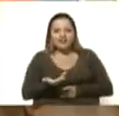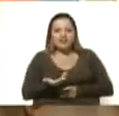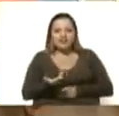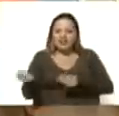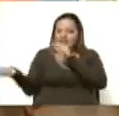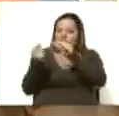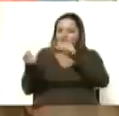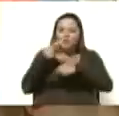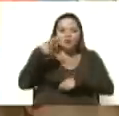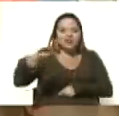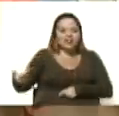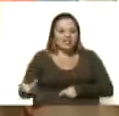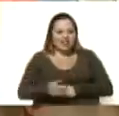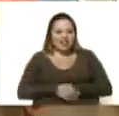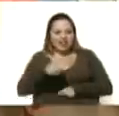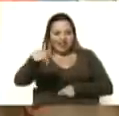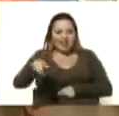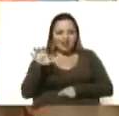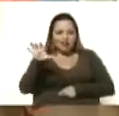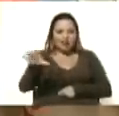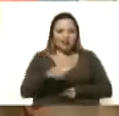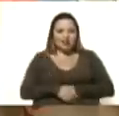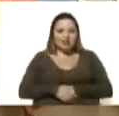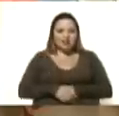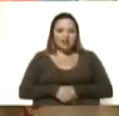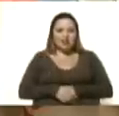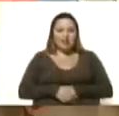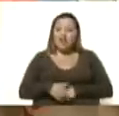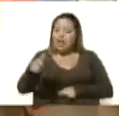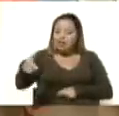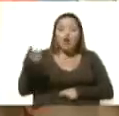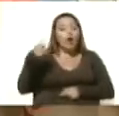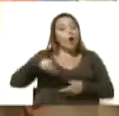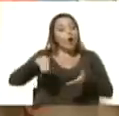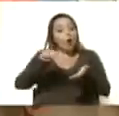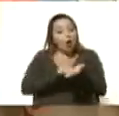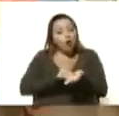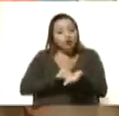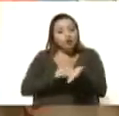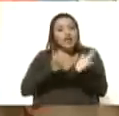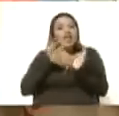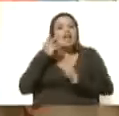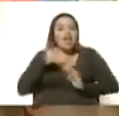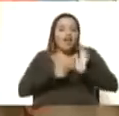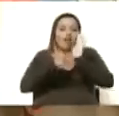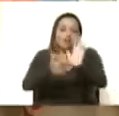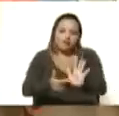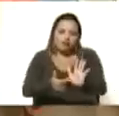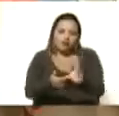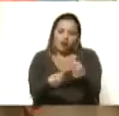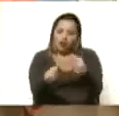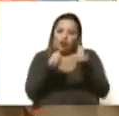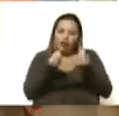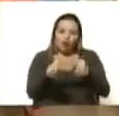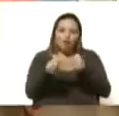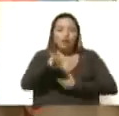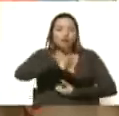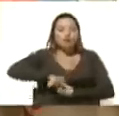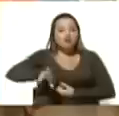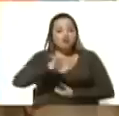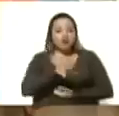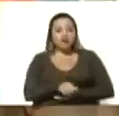debatir políticamente en este país. Yo creo que esa es otra escuela, otro ejemplo que nos dio el caso Carlos Lam, de cómo se